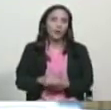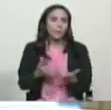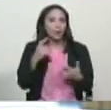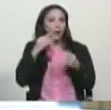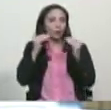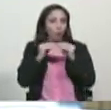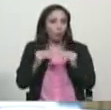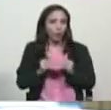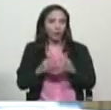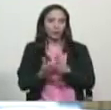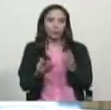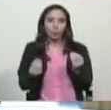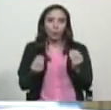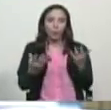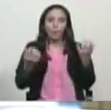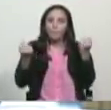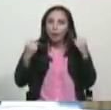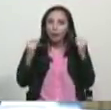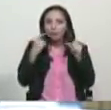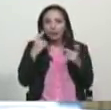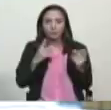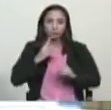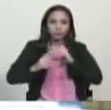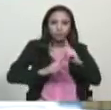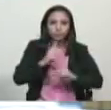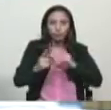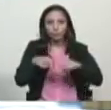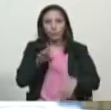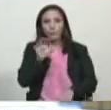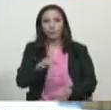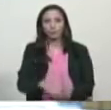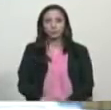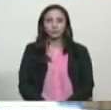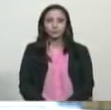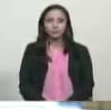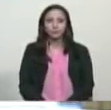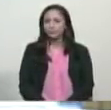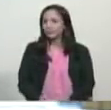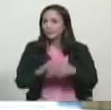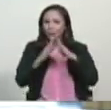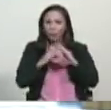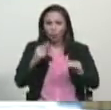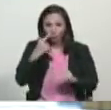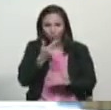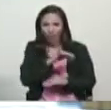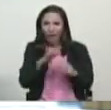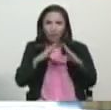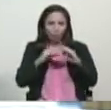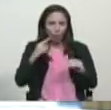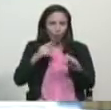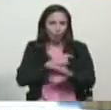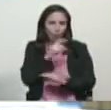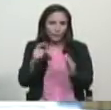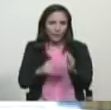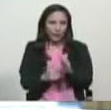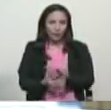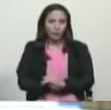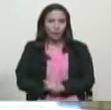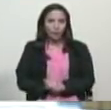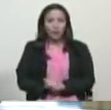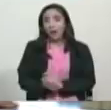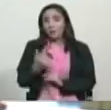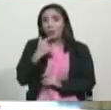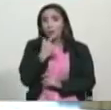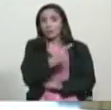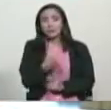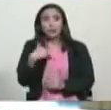alianza práctica de producción nacional. Lo tenemos todo. Nadie puede decir que estamos arrancando